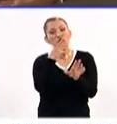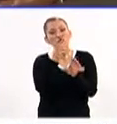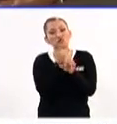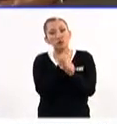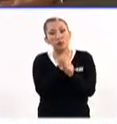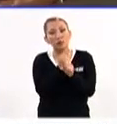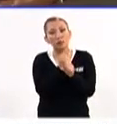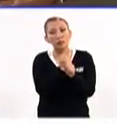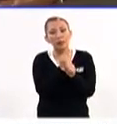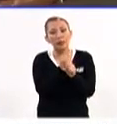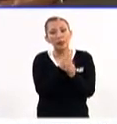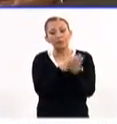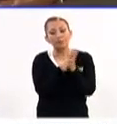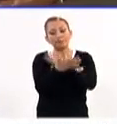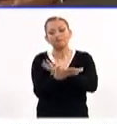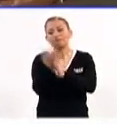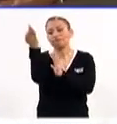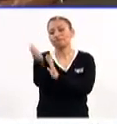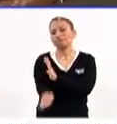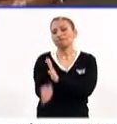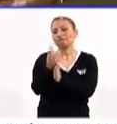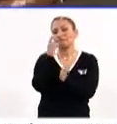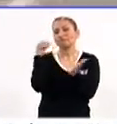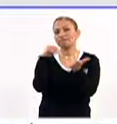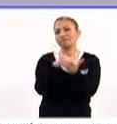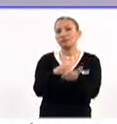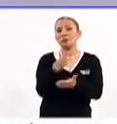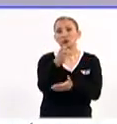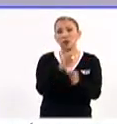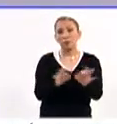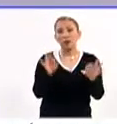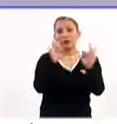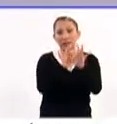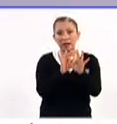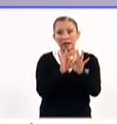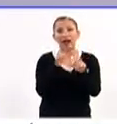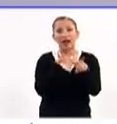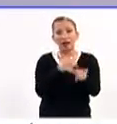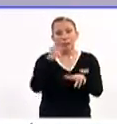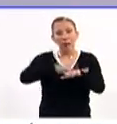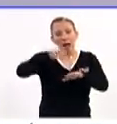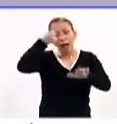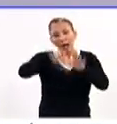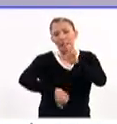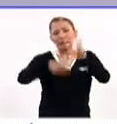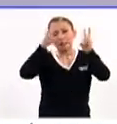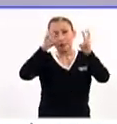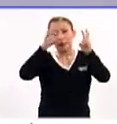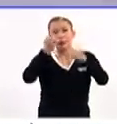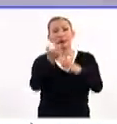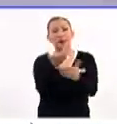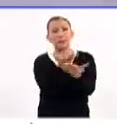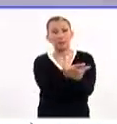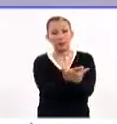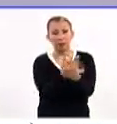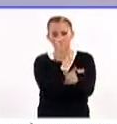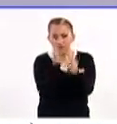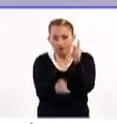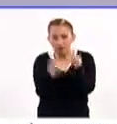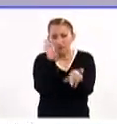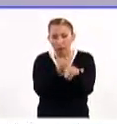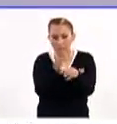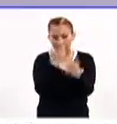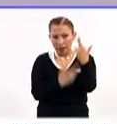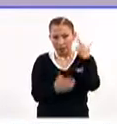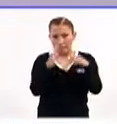la Malinche se convirtió en una traidora. Y bueno, es muy importante que sigamos ahondando en este tema, por eso le pido que hagamos una breve